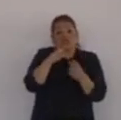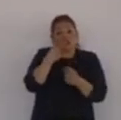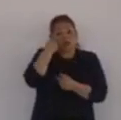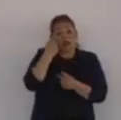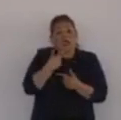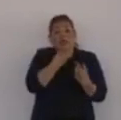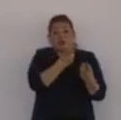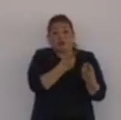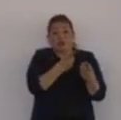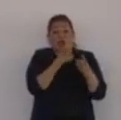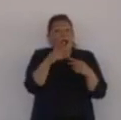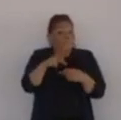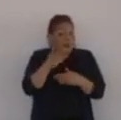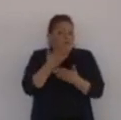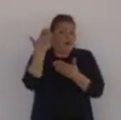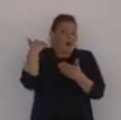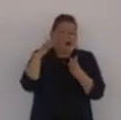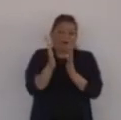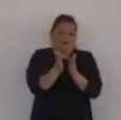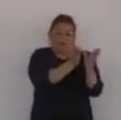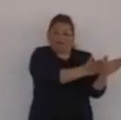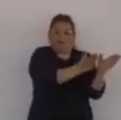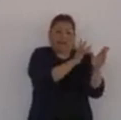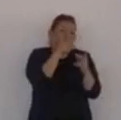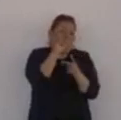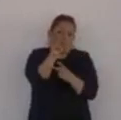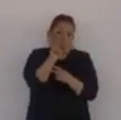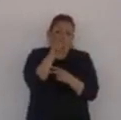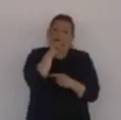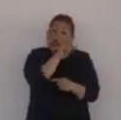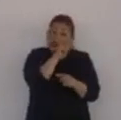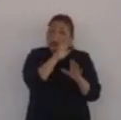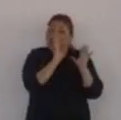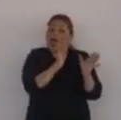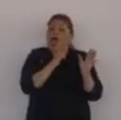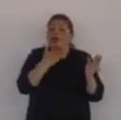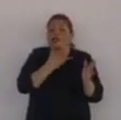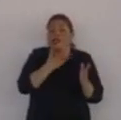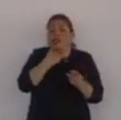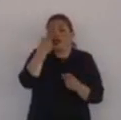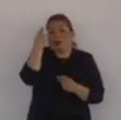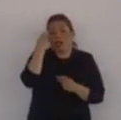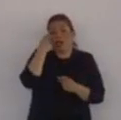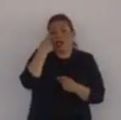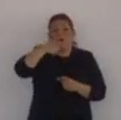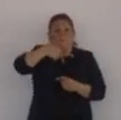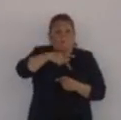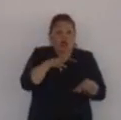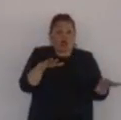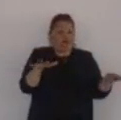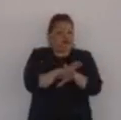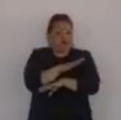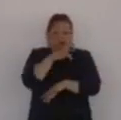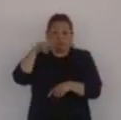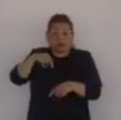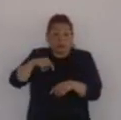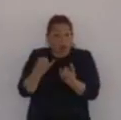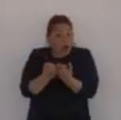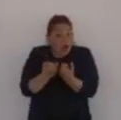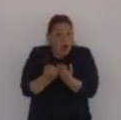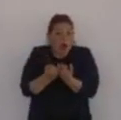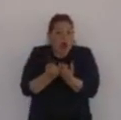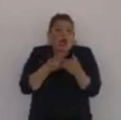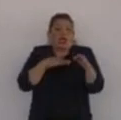les entregaba, porque les decían que ya tenían una pensión, pero esa pensión se la ganaron ellos con